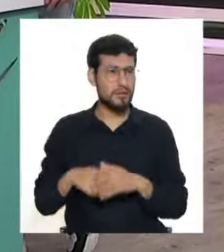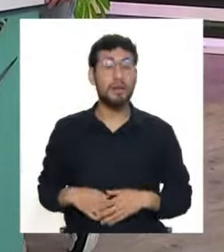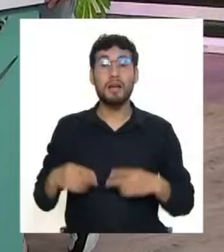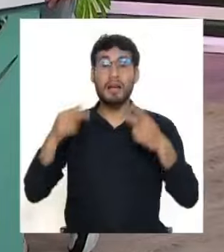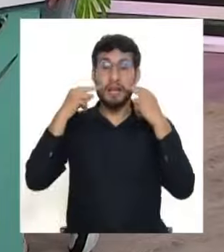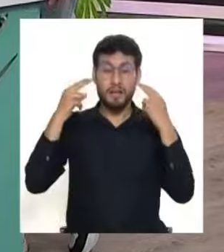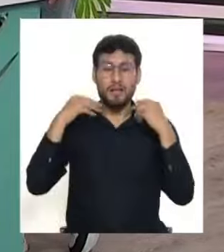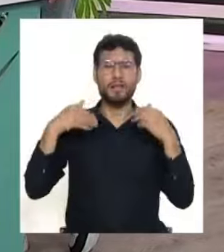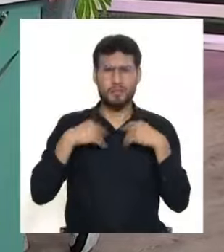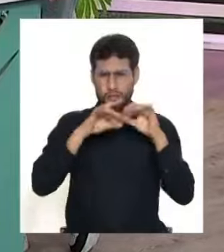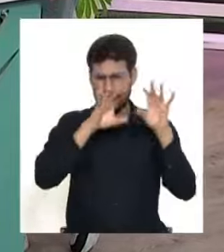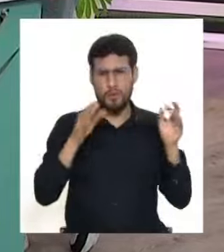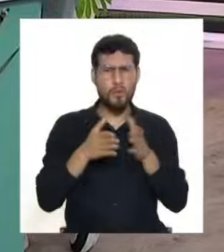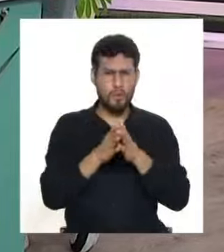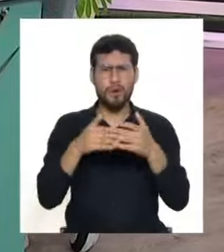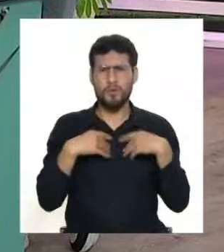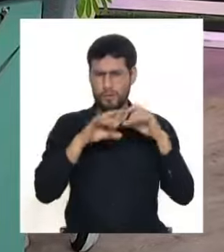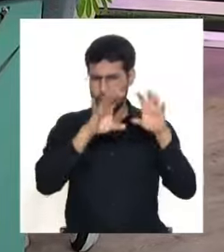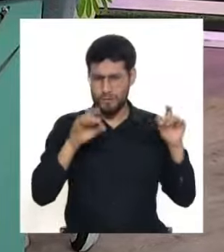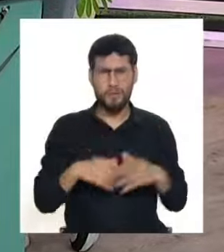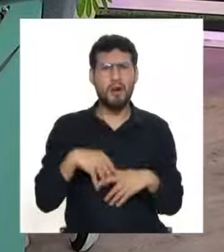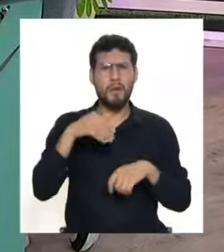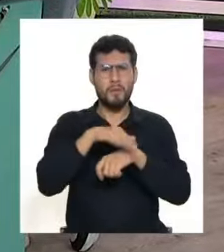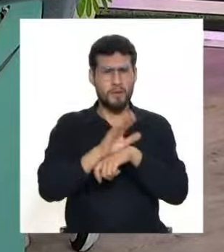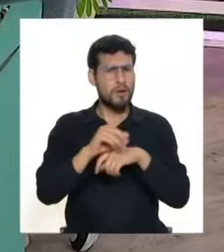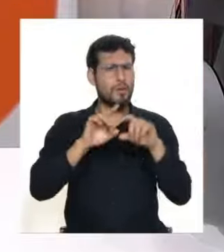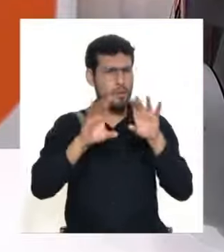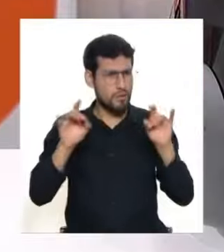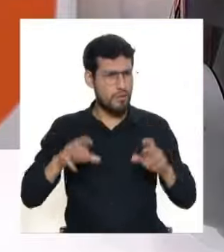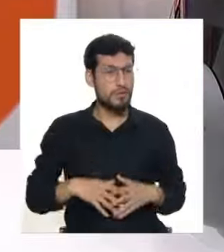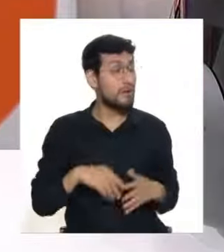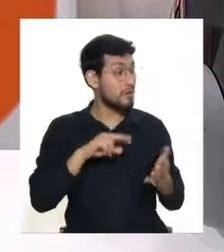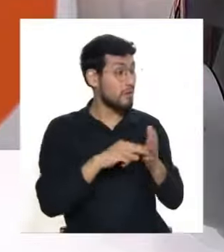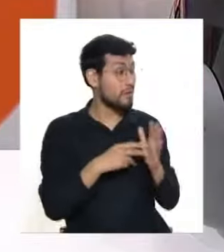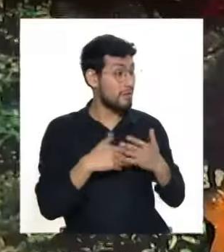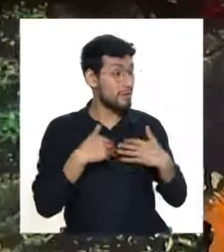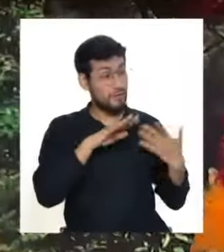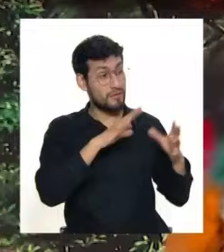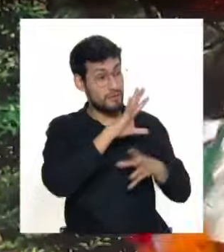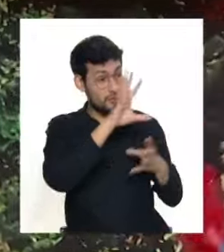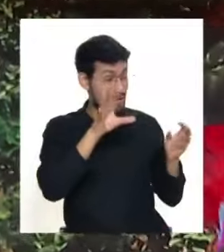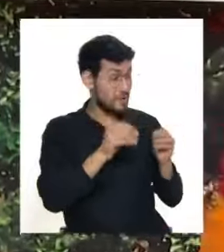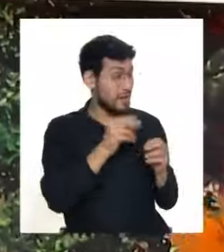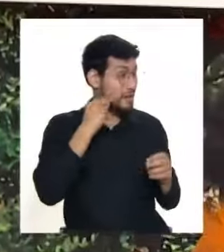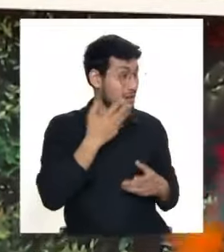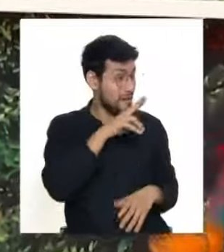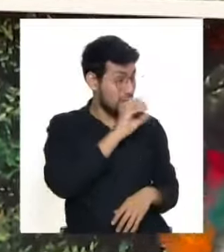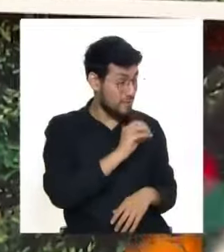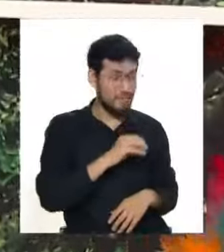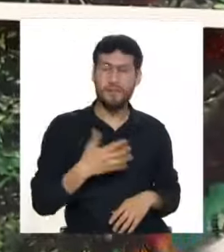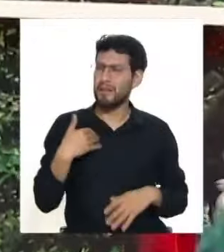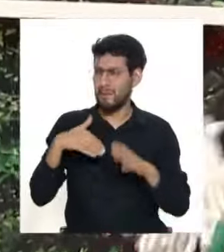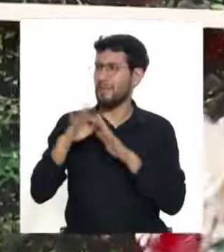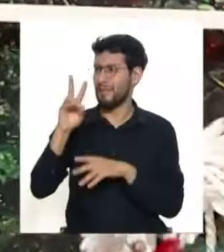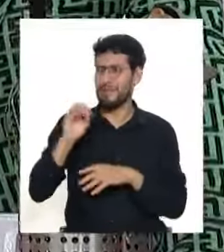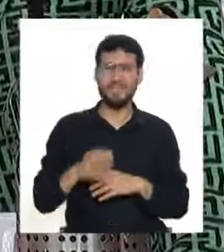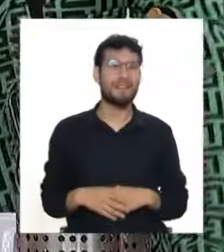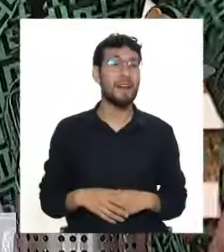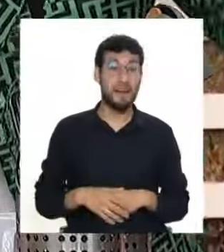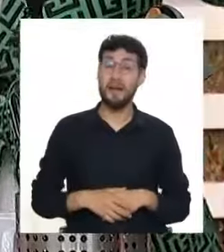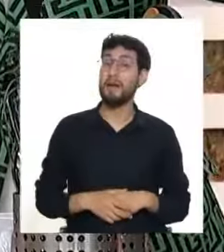Periquitos también tiene varios, Pucallpa también tiene varios, Madre de Dios también. O sea que debe, a nivel, o sea, de la selva como 20. Más de 20.